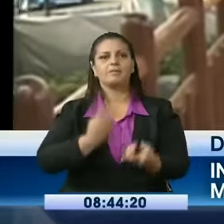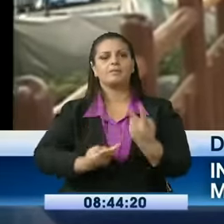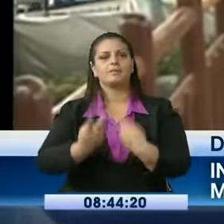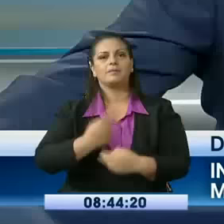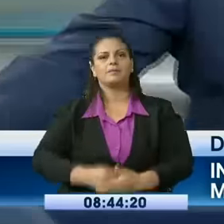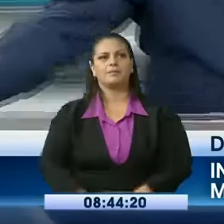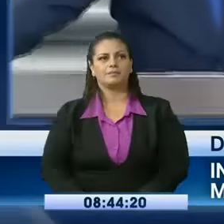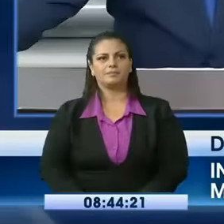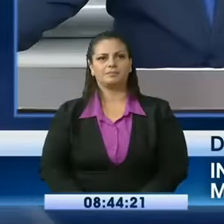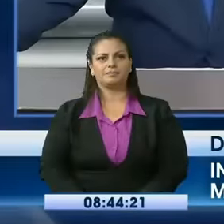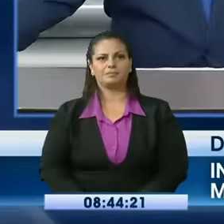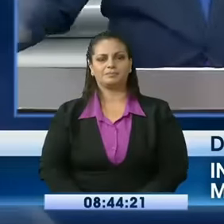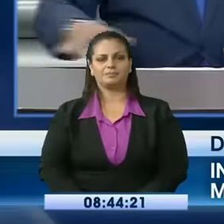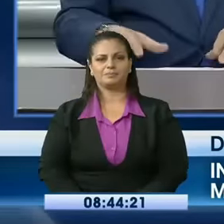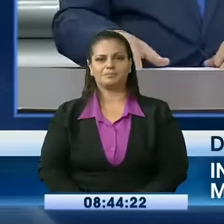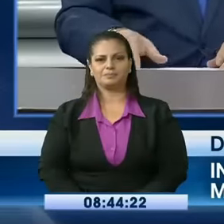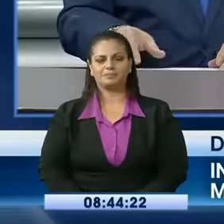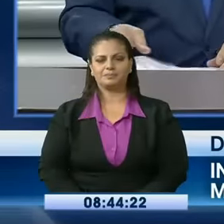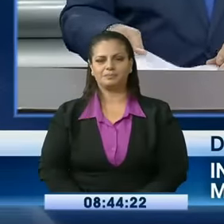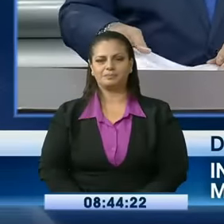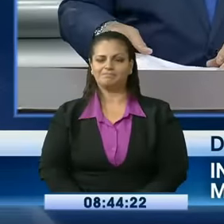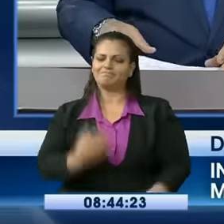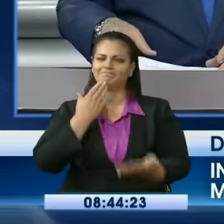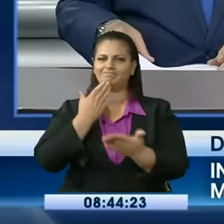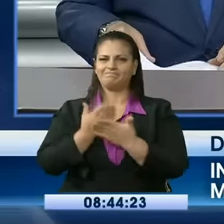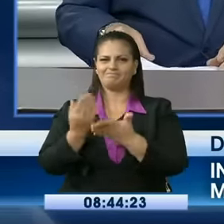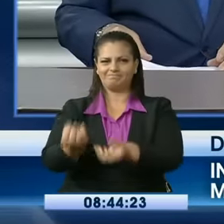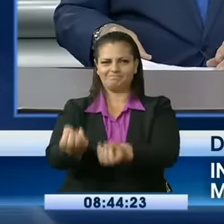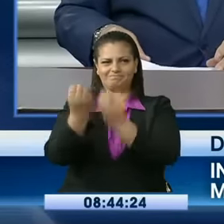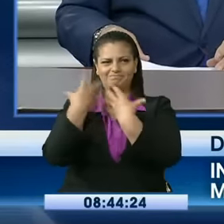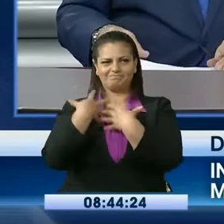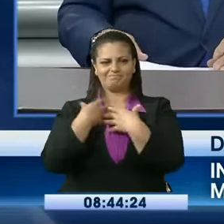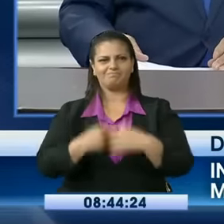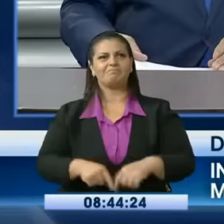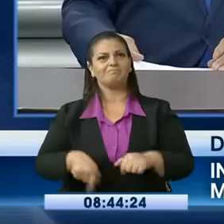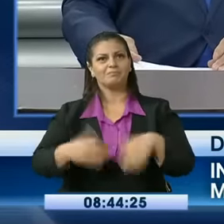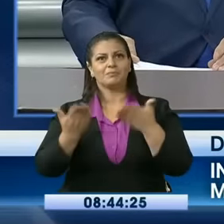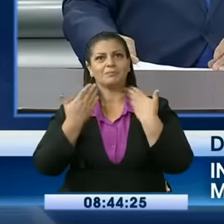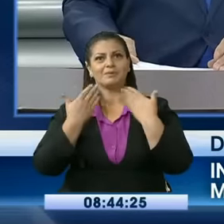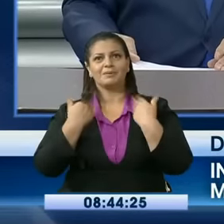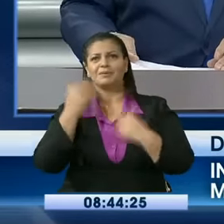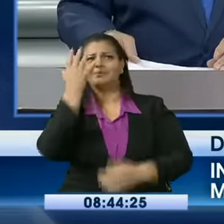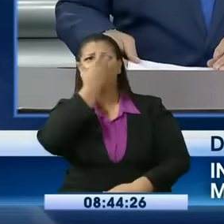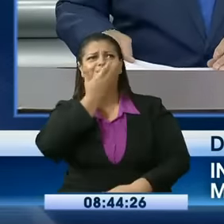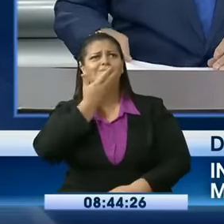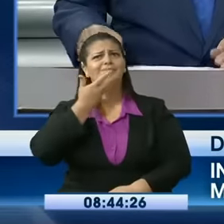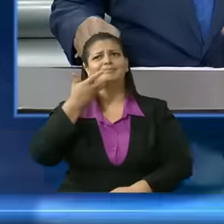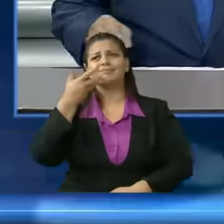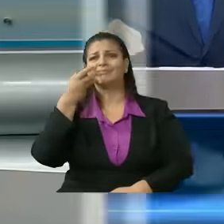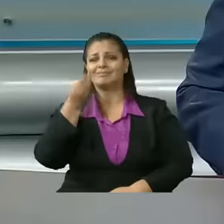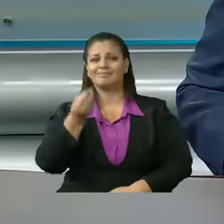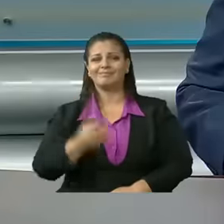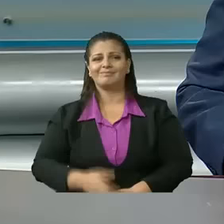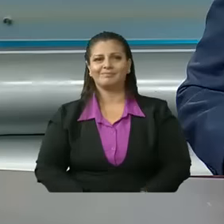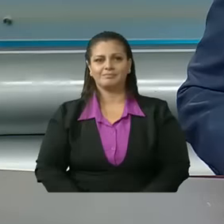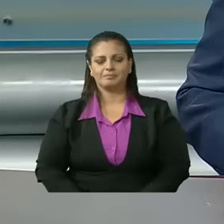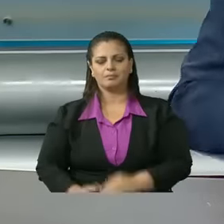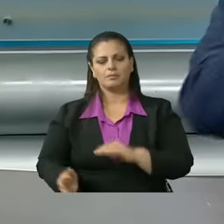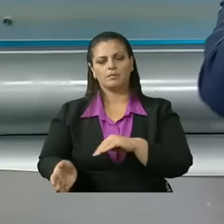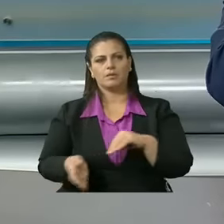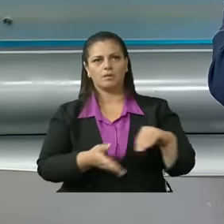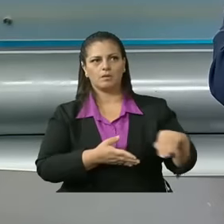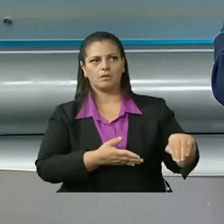y regresamos a estudios. Gracias, Luciola. En realidad, Guayaquil cada vez más lindo y cada vez cosas más interesantes. Vamos a otra información